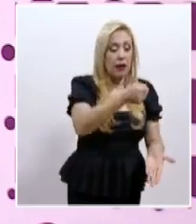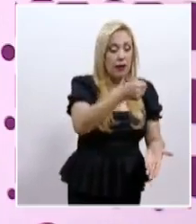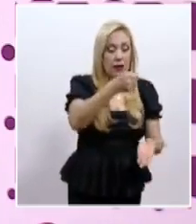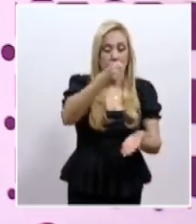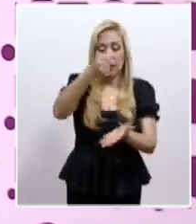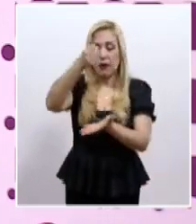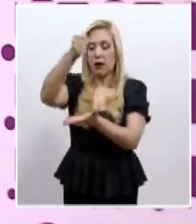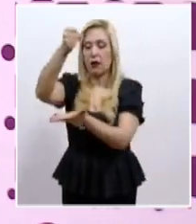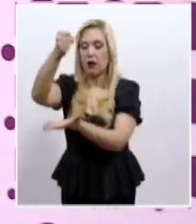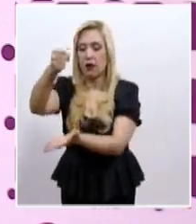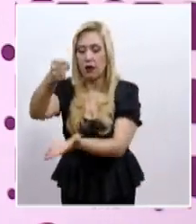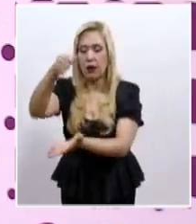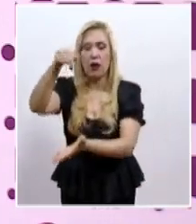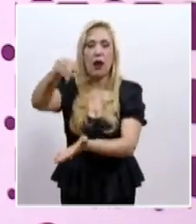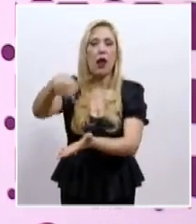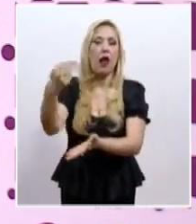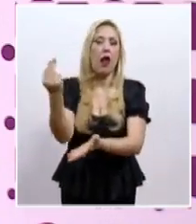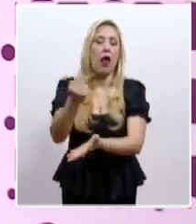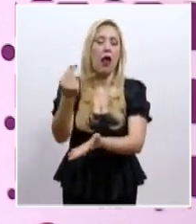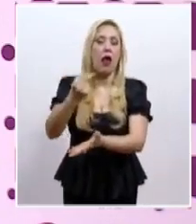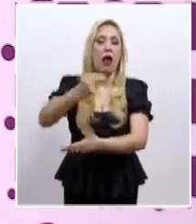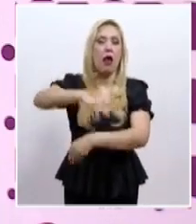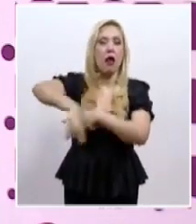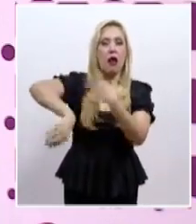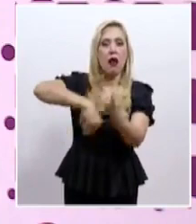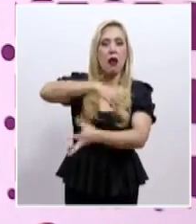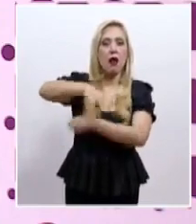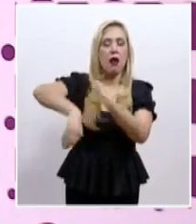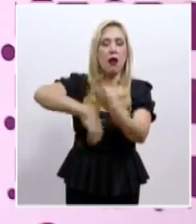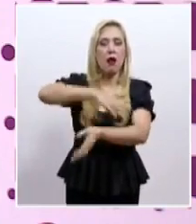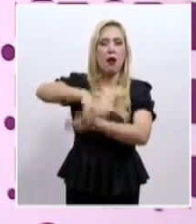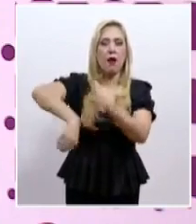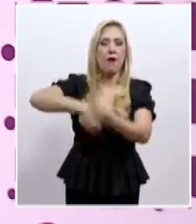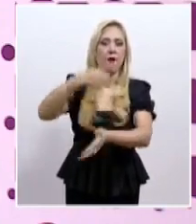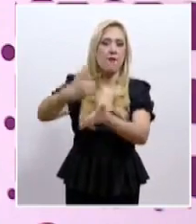metas de desarrollo sostenible que nos interesan tanto.